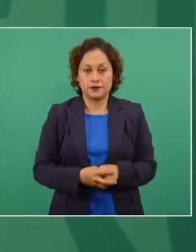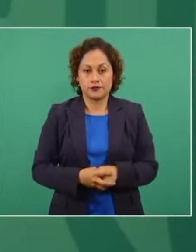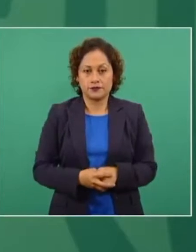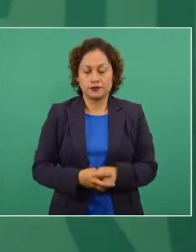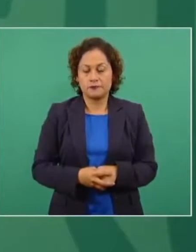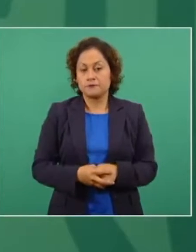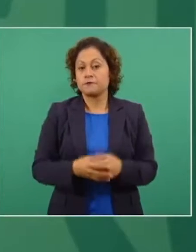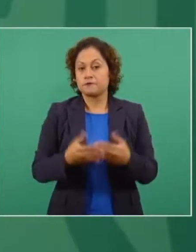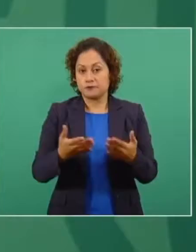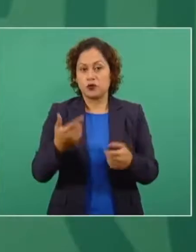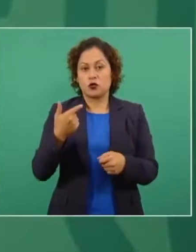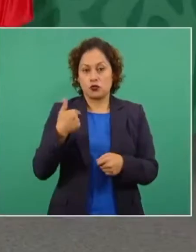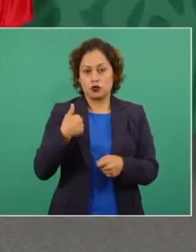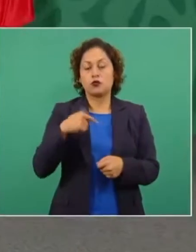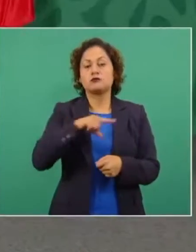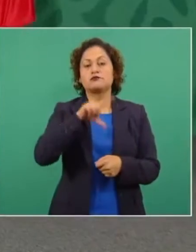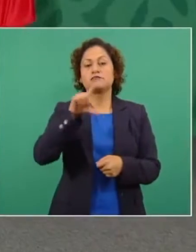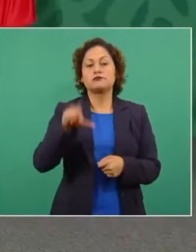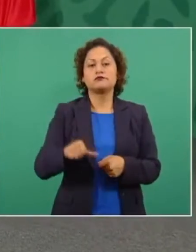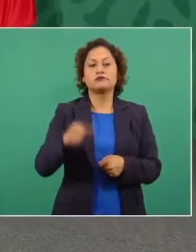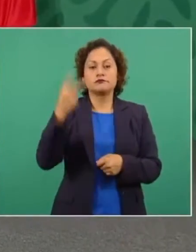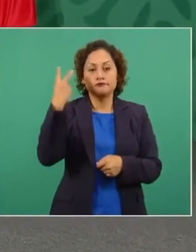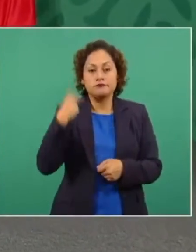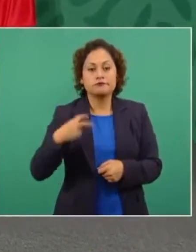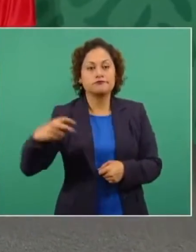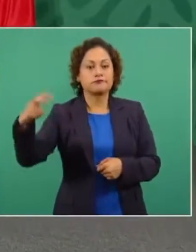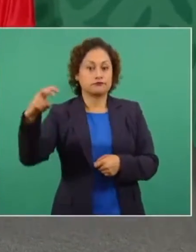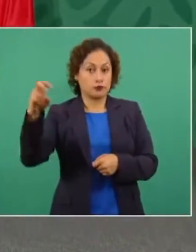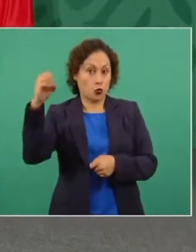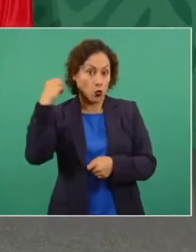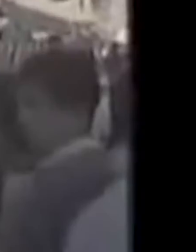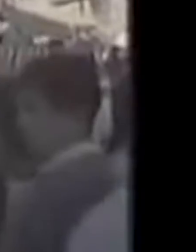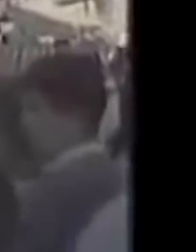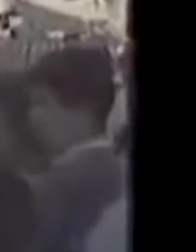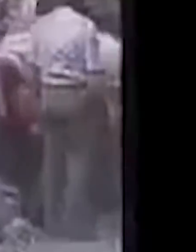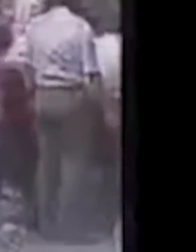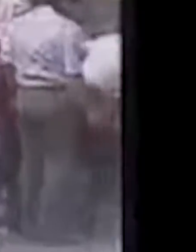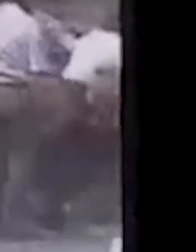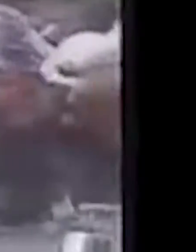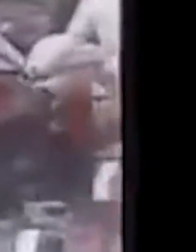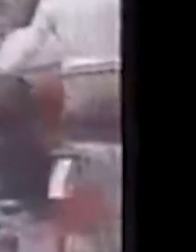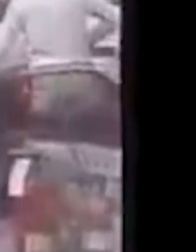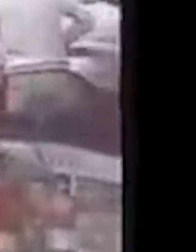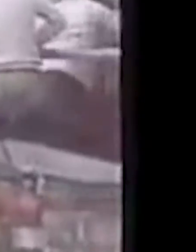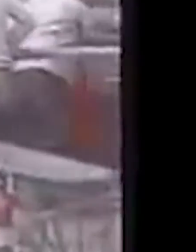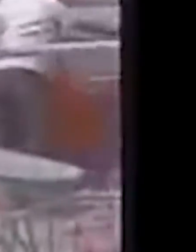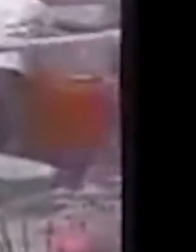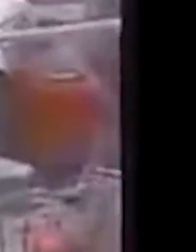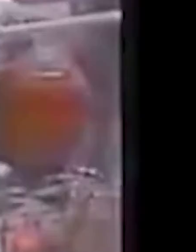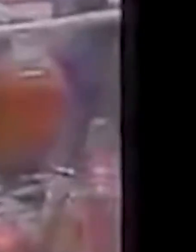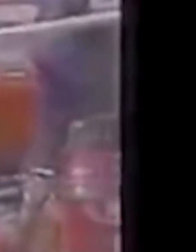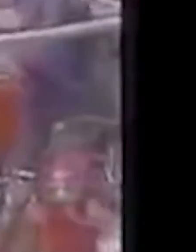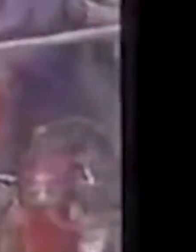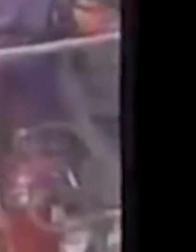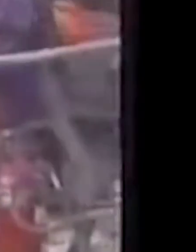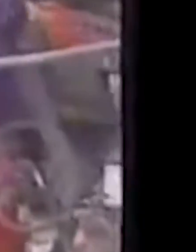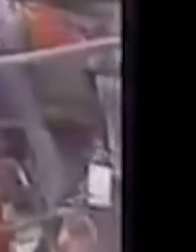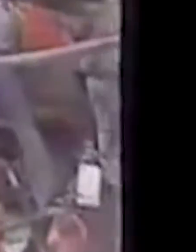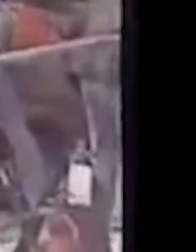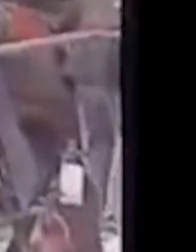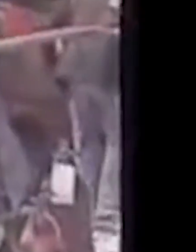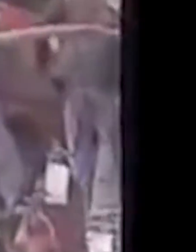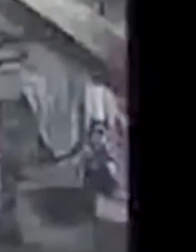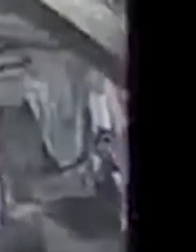fecha y seguir aprendiendo cómo actuar de manera tranquila en caso de emergencia. Adelantó que este fin de semana viajará a